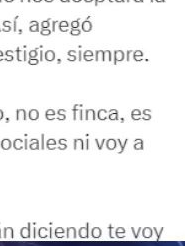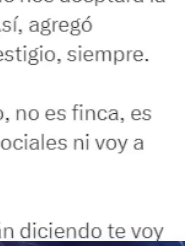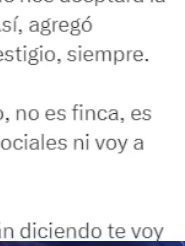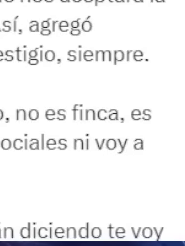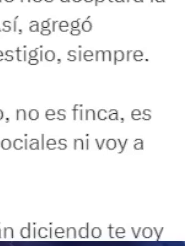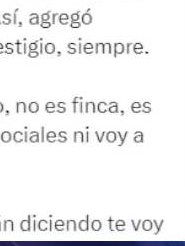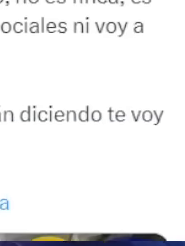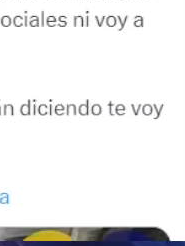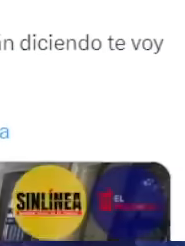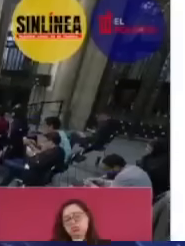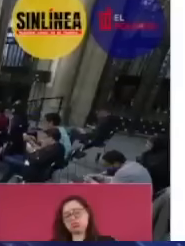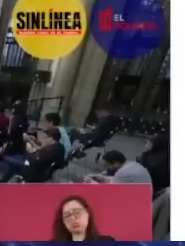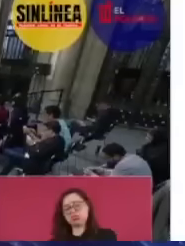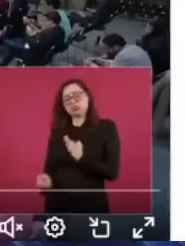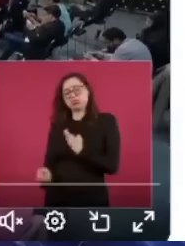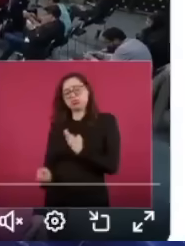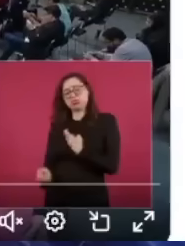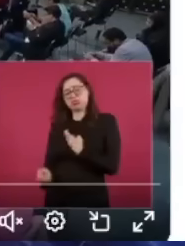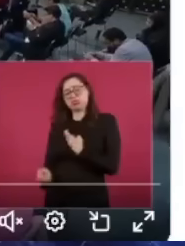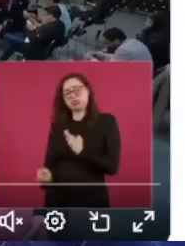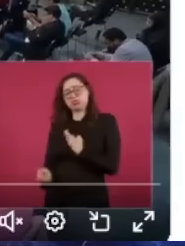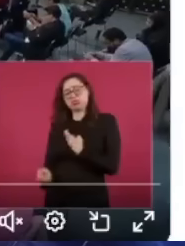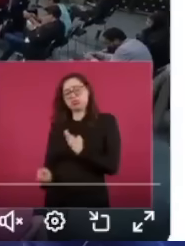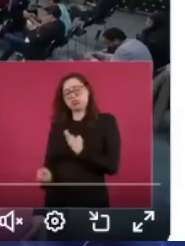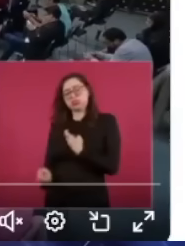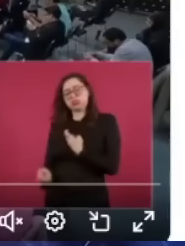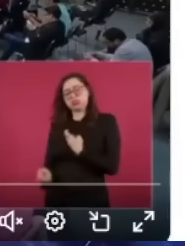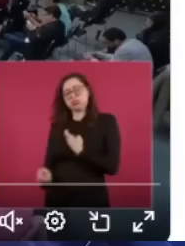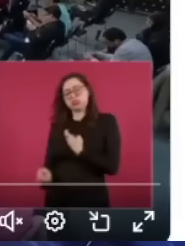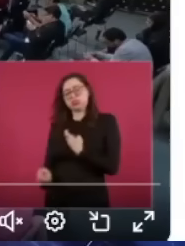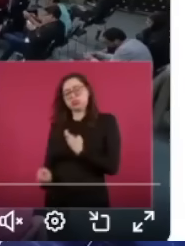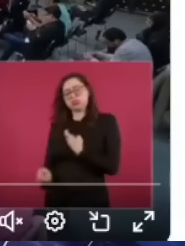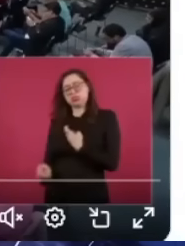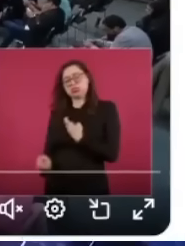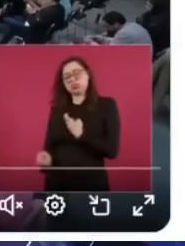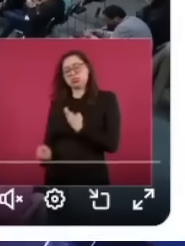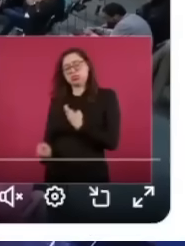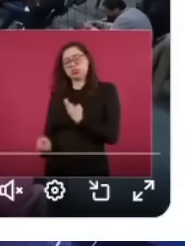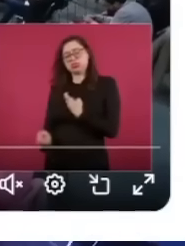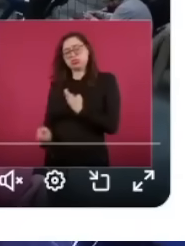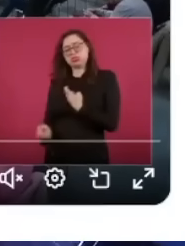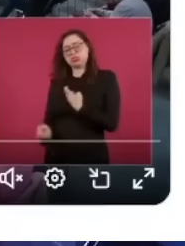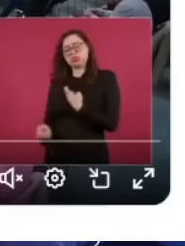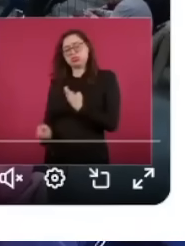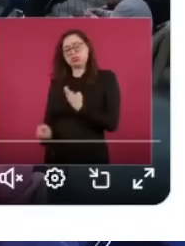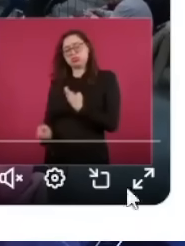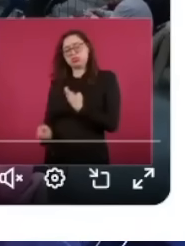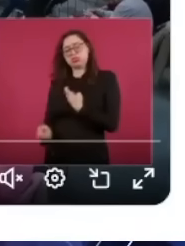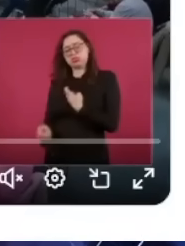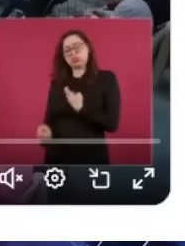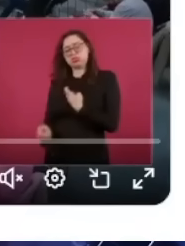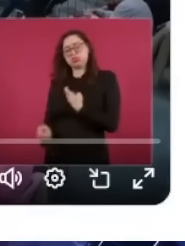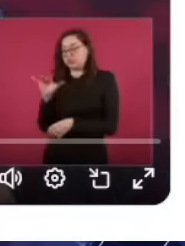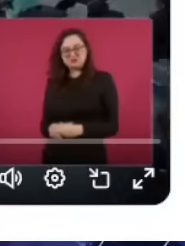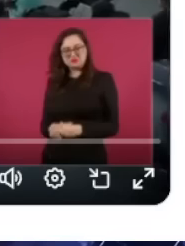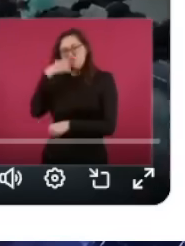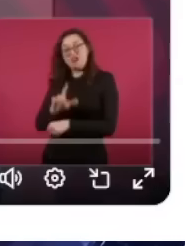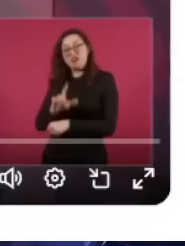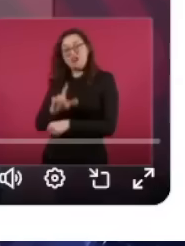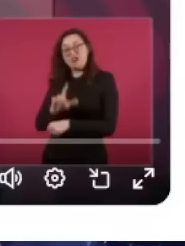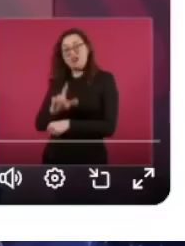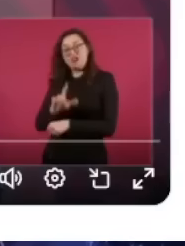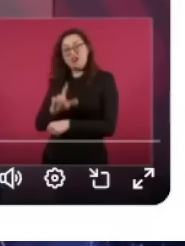en las escuelas Ese es el presidente que ha llevado a revolucionar la política en